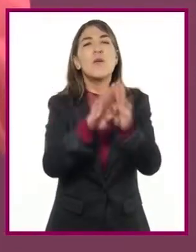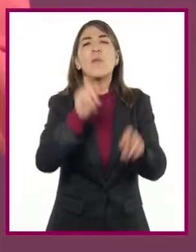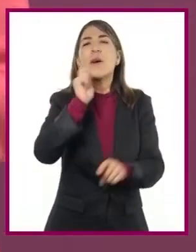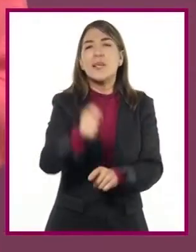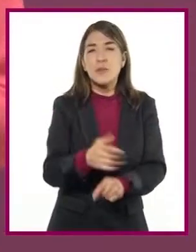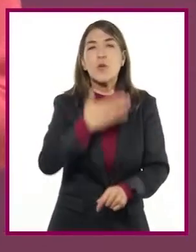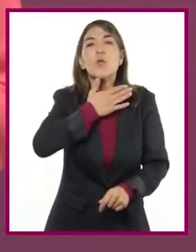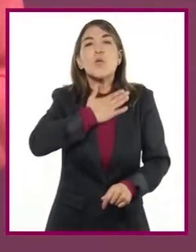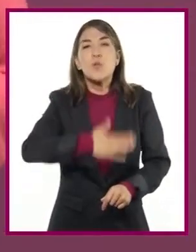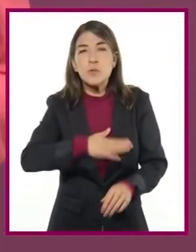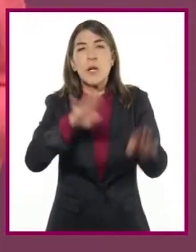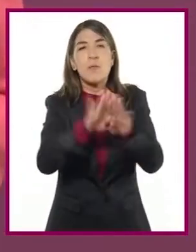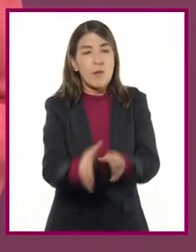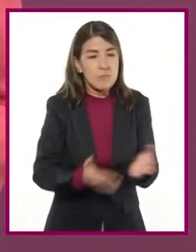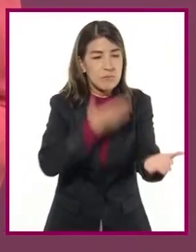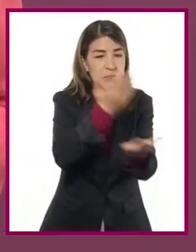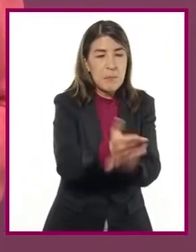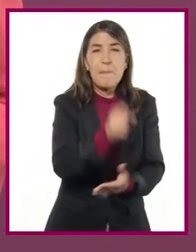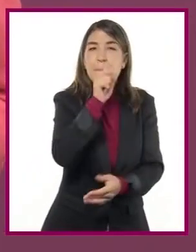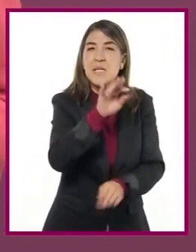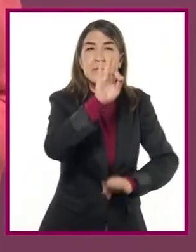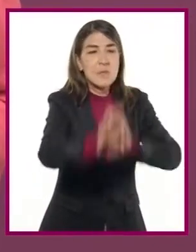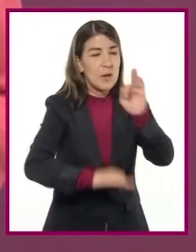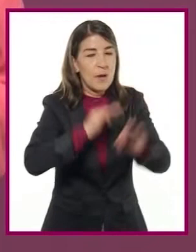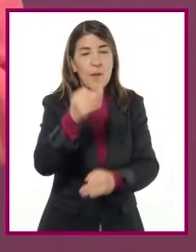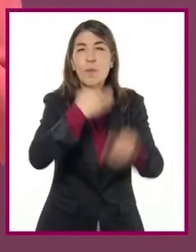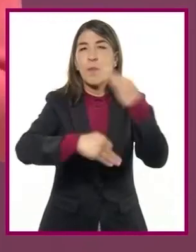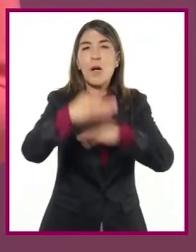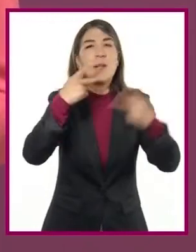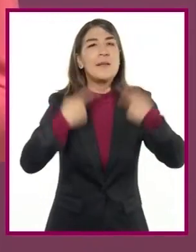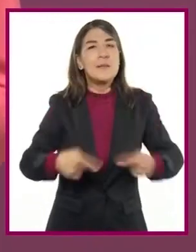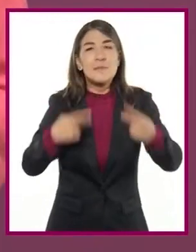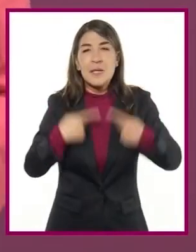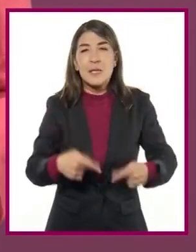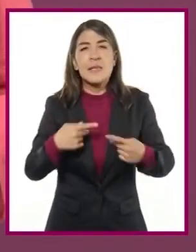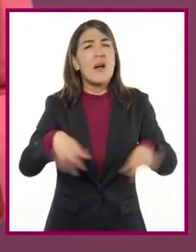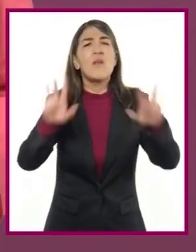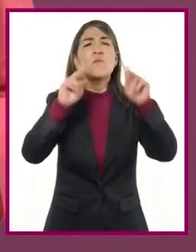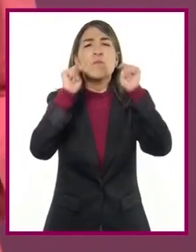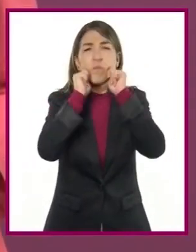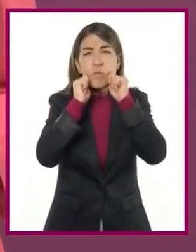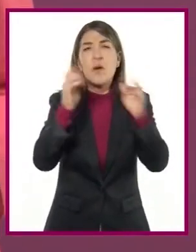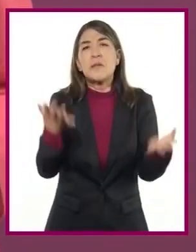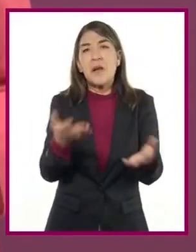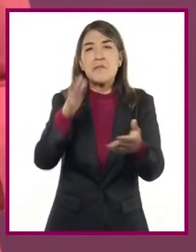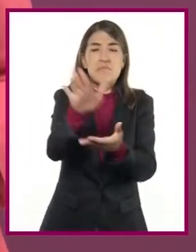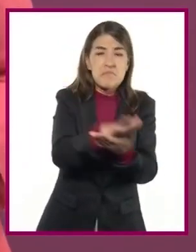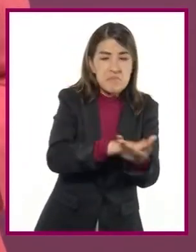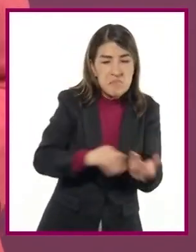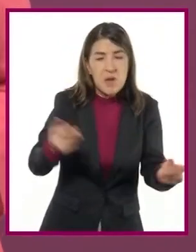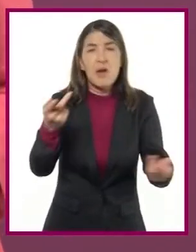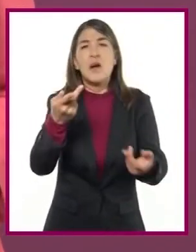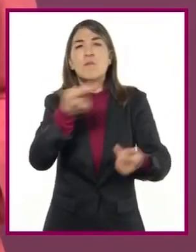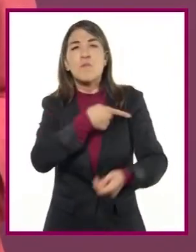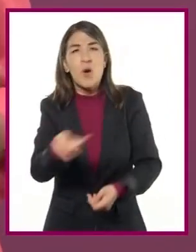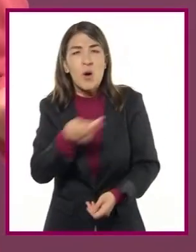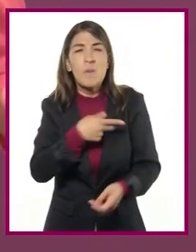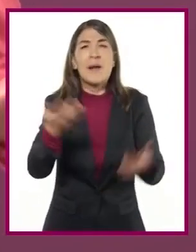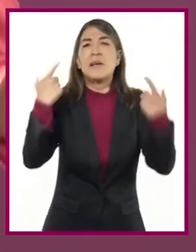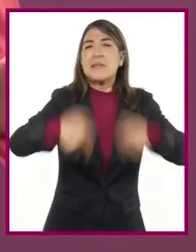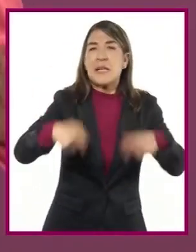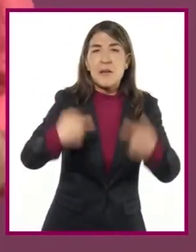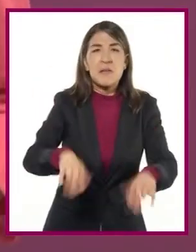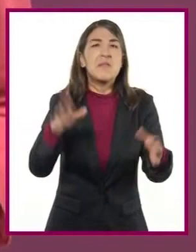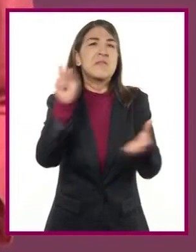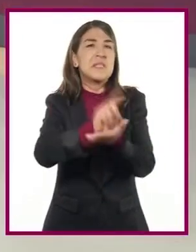justicia al proporcionar el mismo trato a las personas, independientemente de su condición social, económica o de cualquier